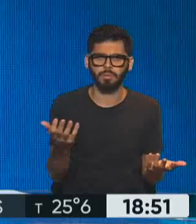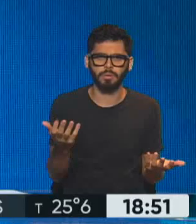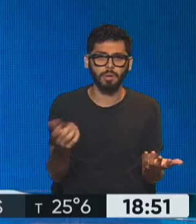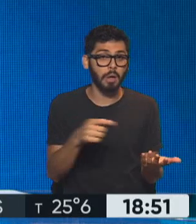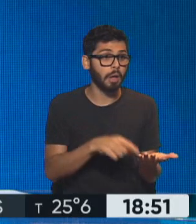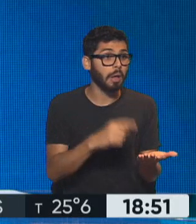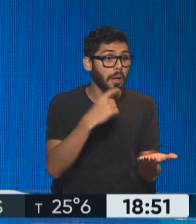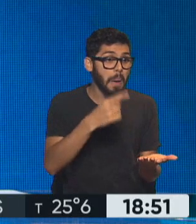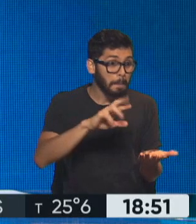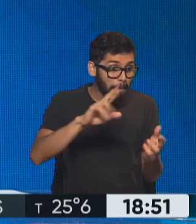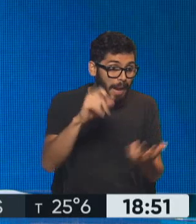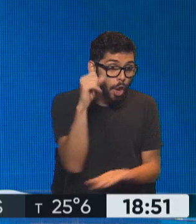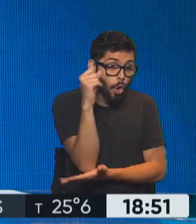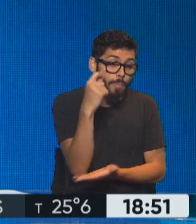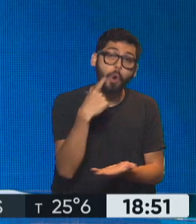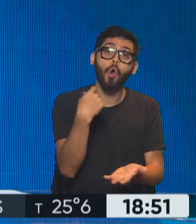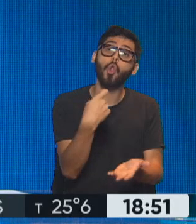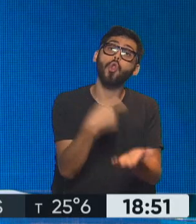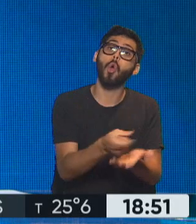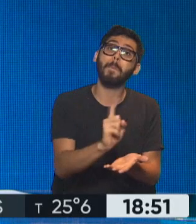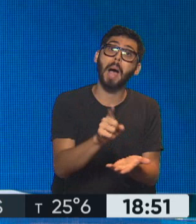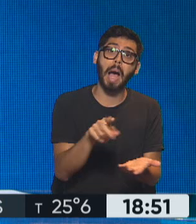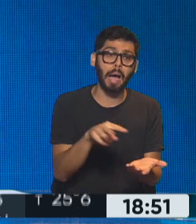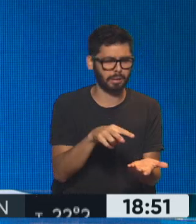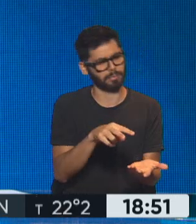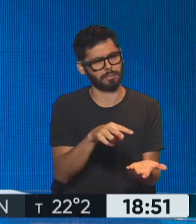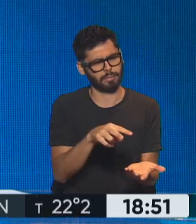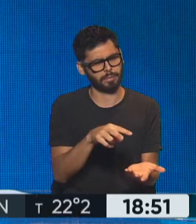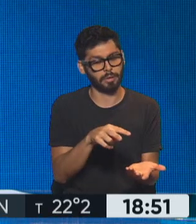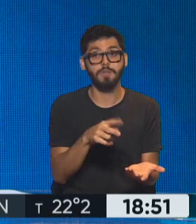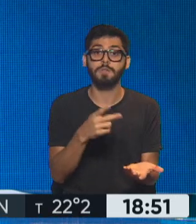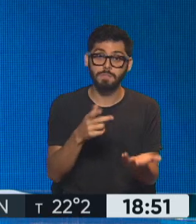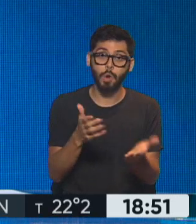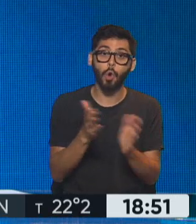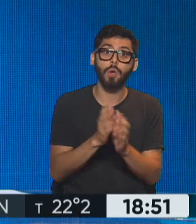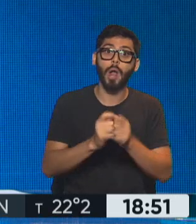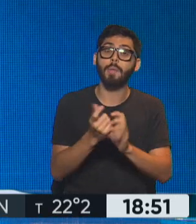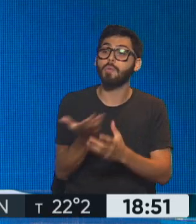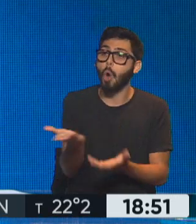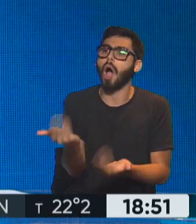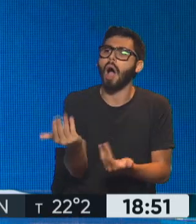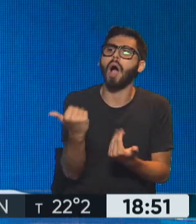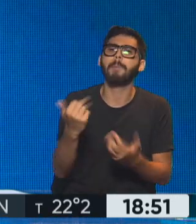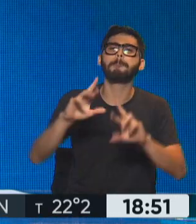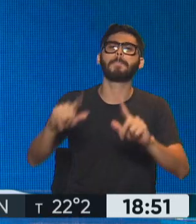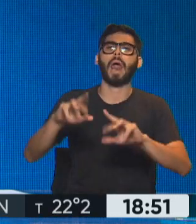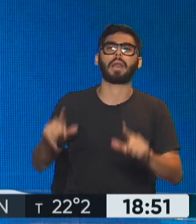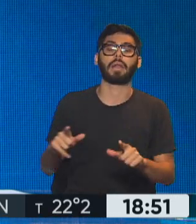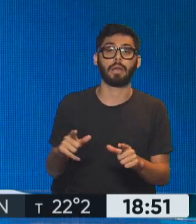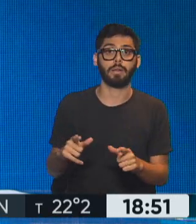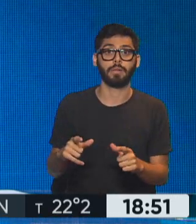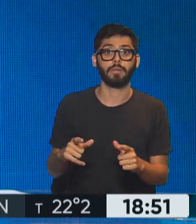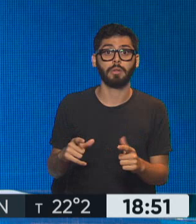Sí, claramente. Y está claro que la posición de Juntos por el Cambio es esta: demandar un plan, demandar un plan, demandar un plan. Hay que ver